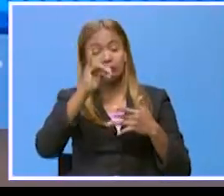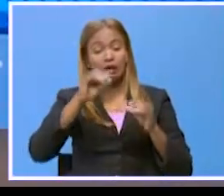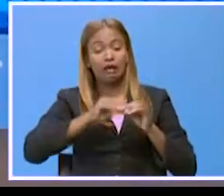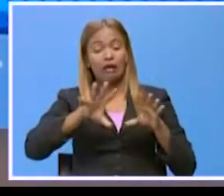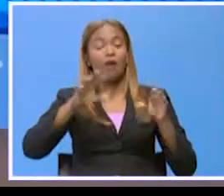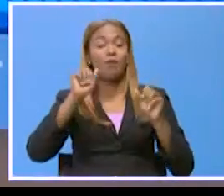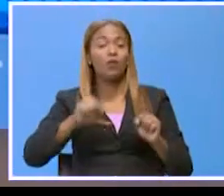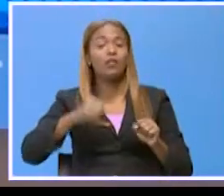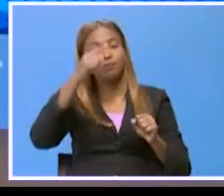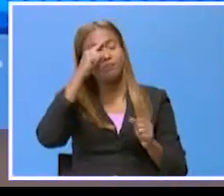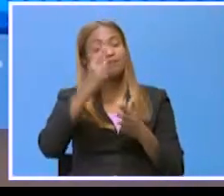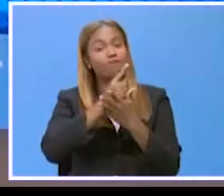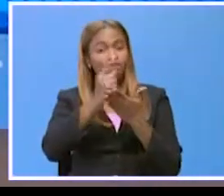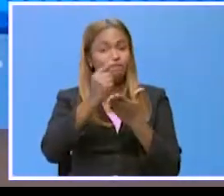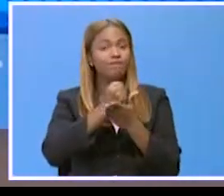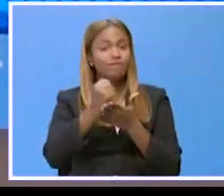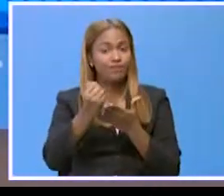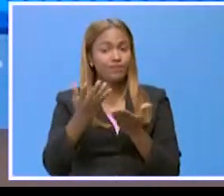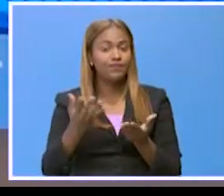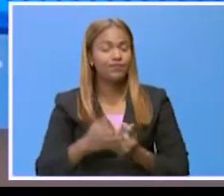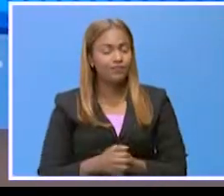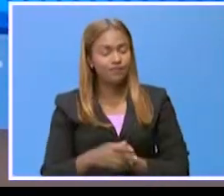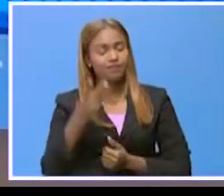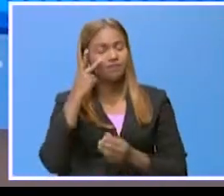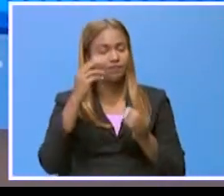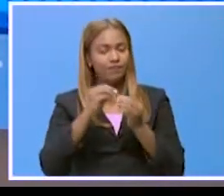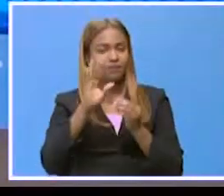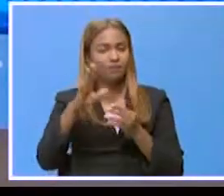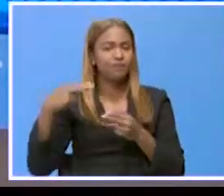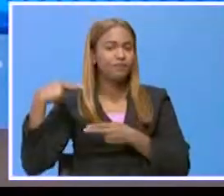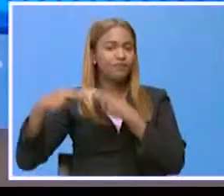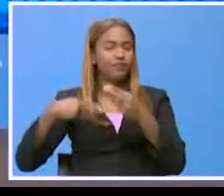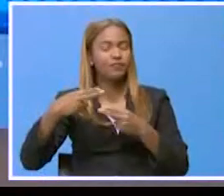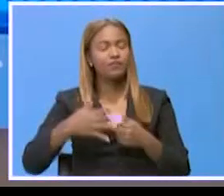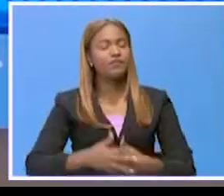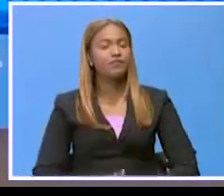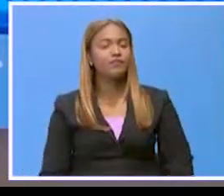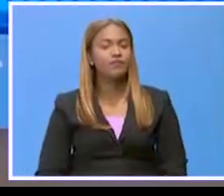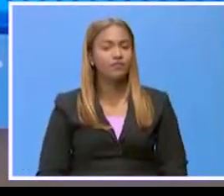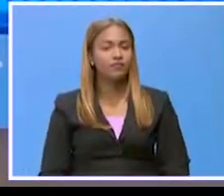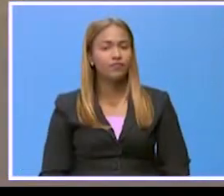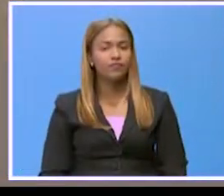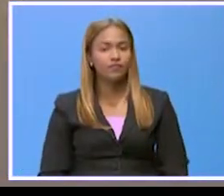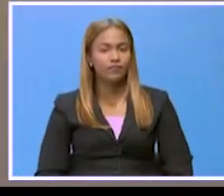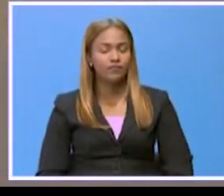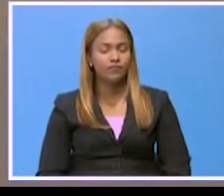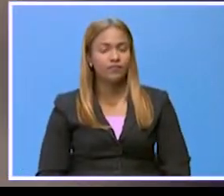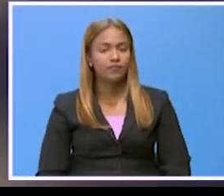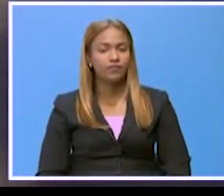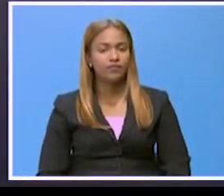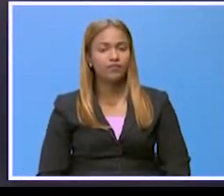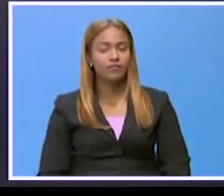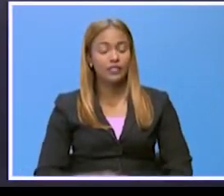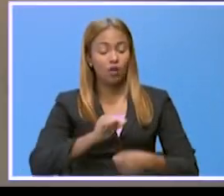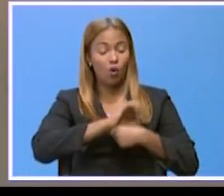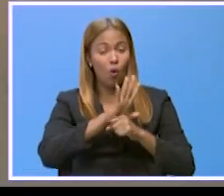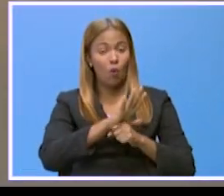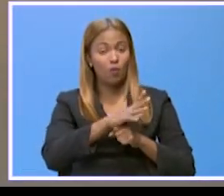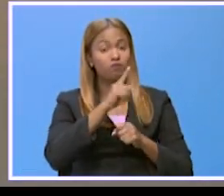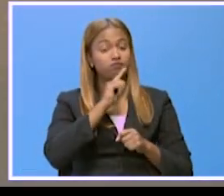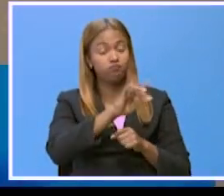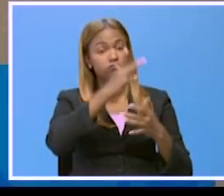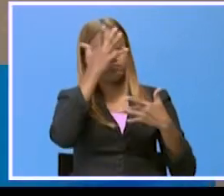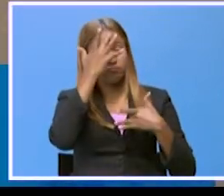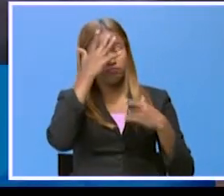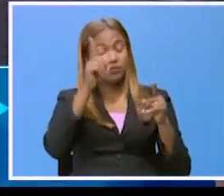los asuetos durante la semana santa así que escuchemos un poco de su testimonio el convite aparte de una pandemia